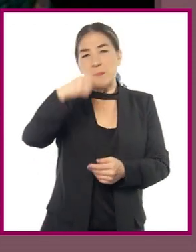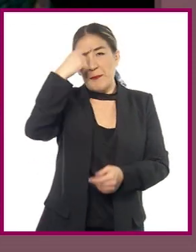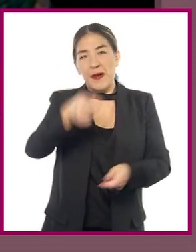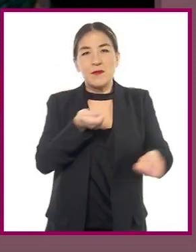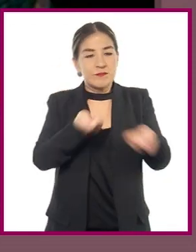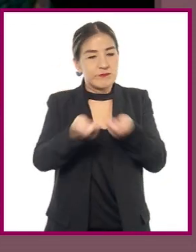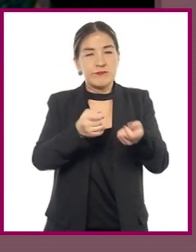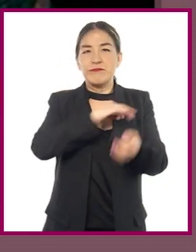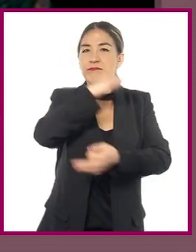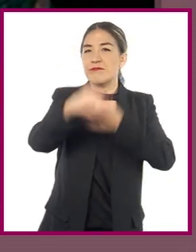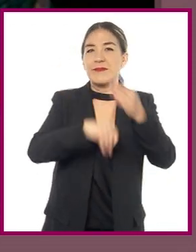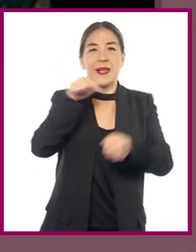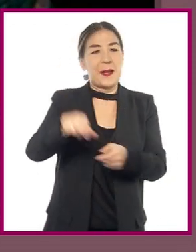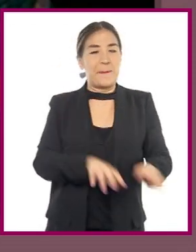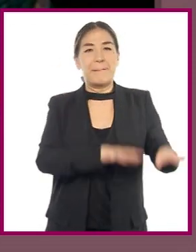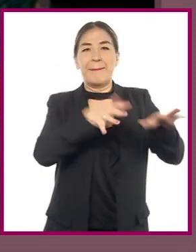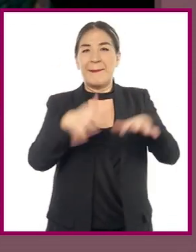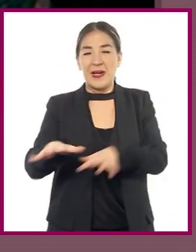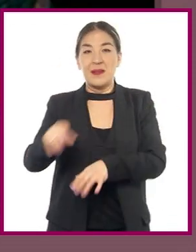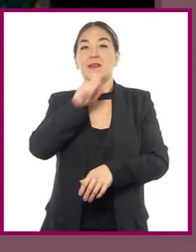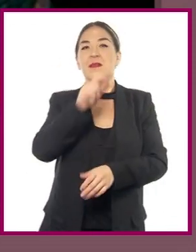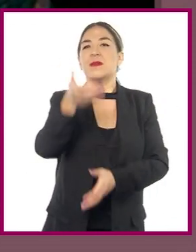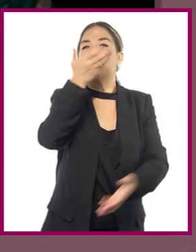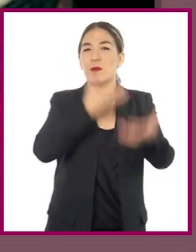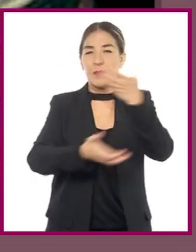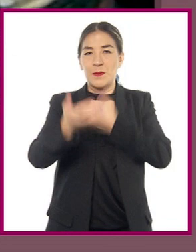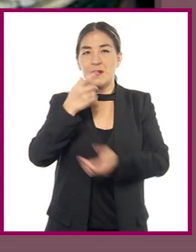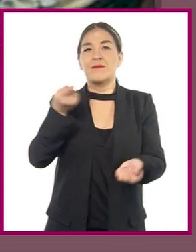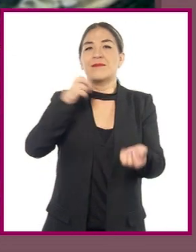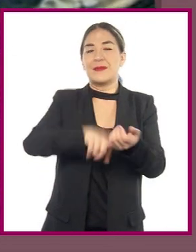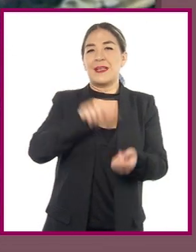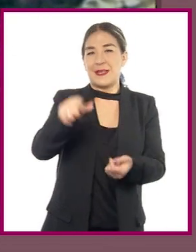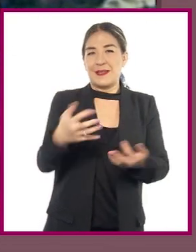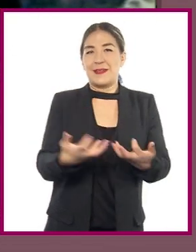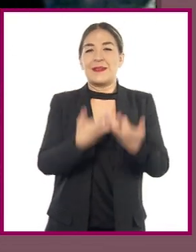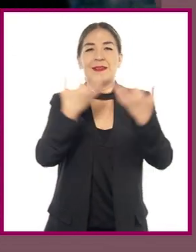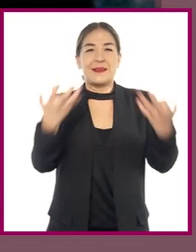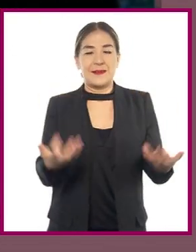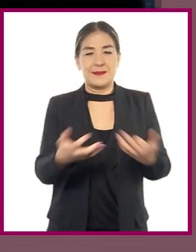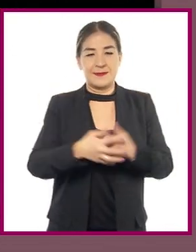control absoluto sobre los mares y el comercio en tierras americanas.